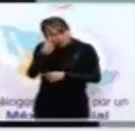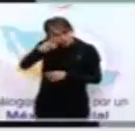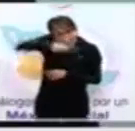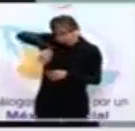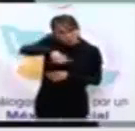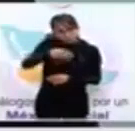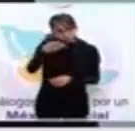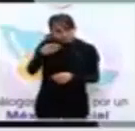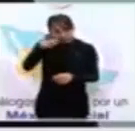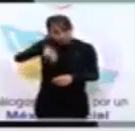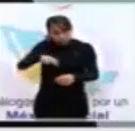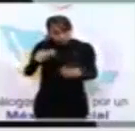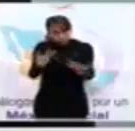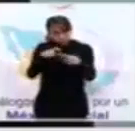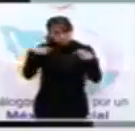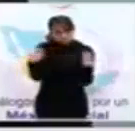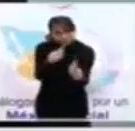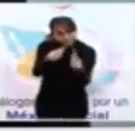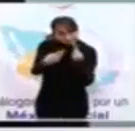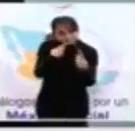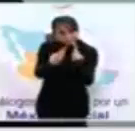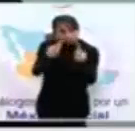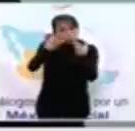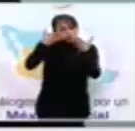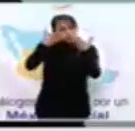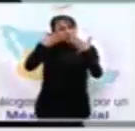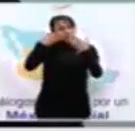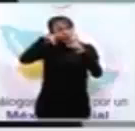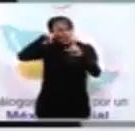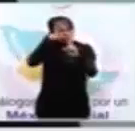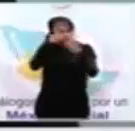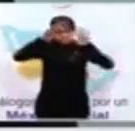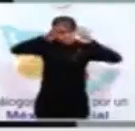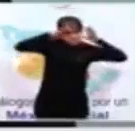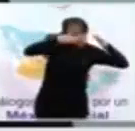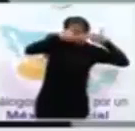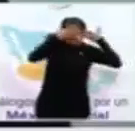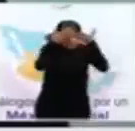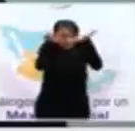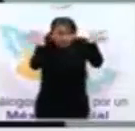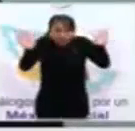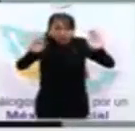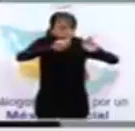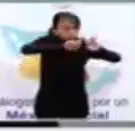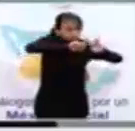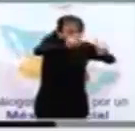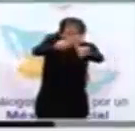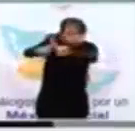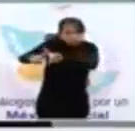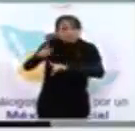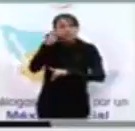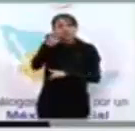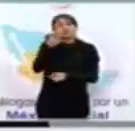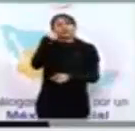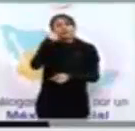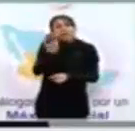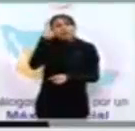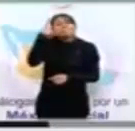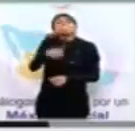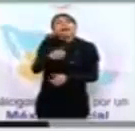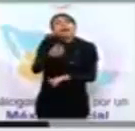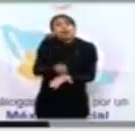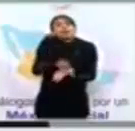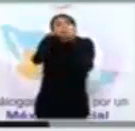la problemática social desde un enfoque amplio y plural ha buscado pues delinear líneas de acción, sobre todo en